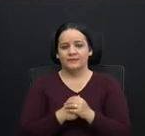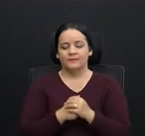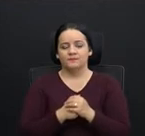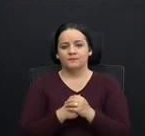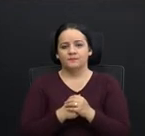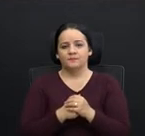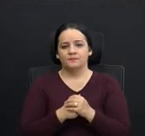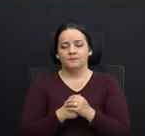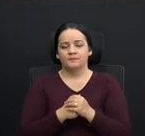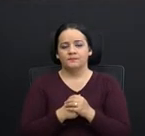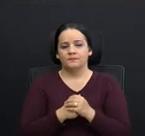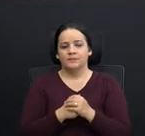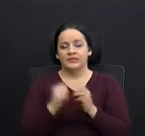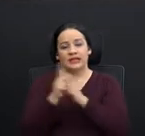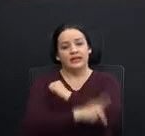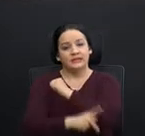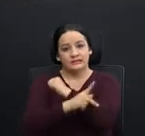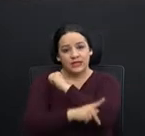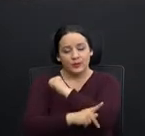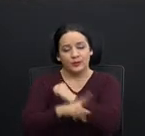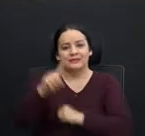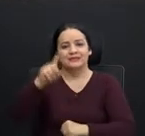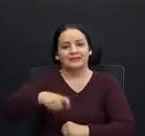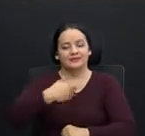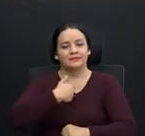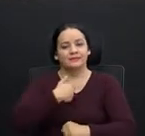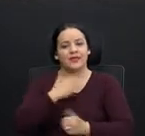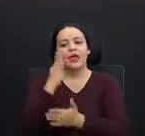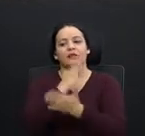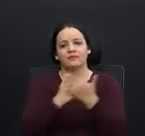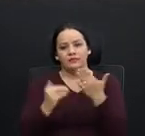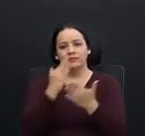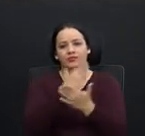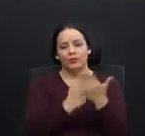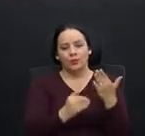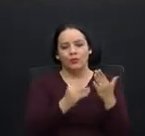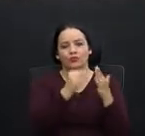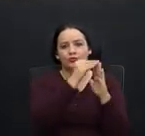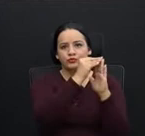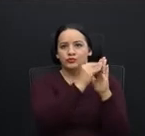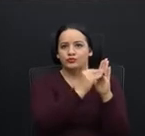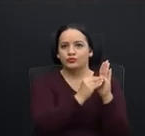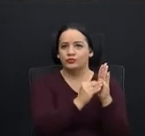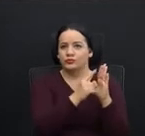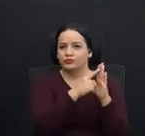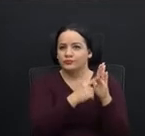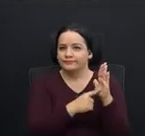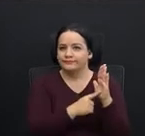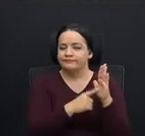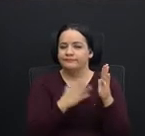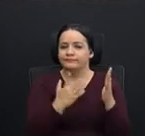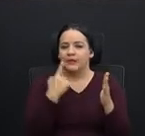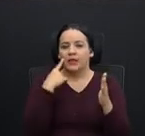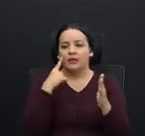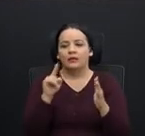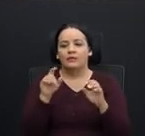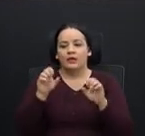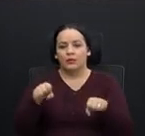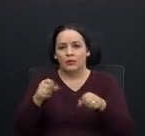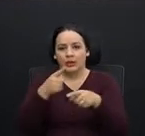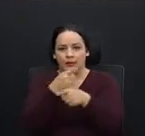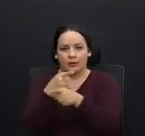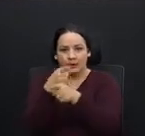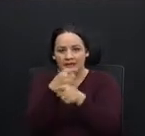Estado, tenemos que tener algunas salvedades, porque si es cierto que se